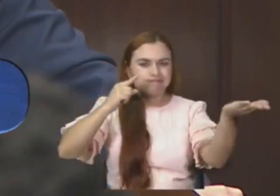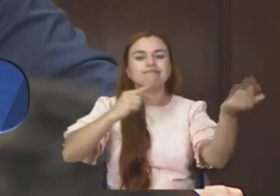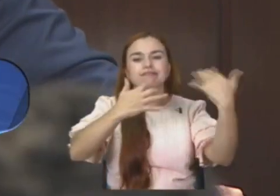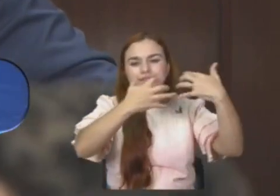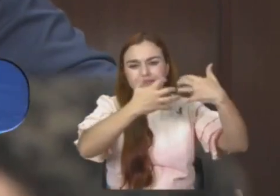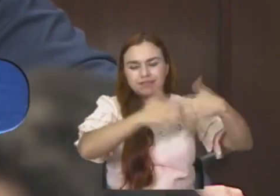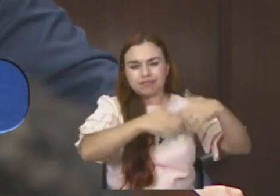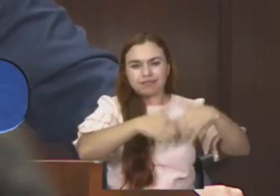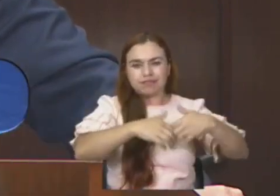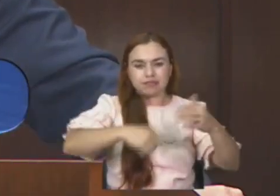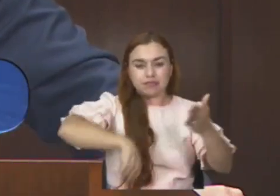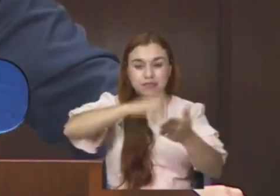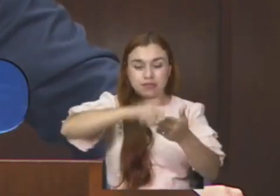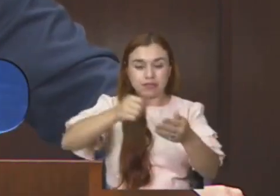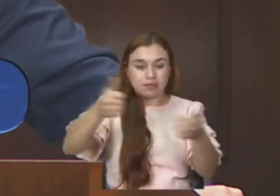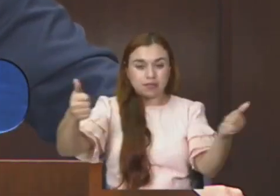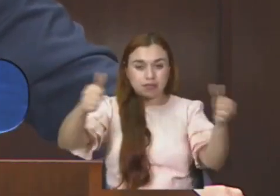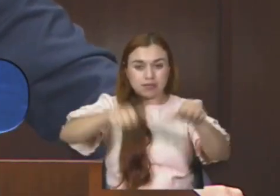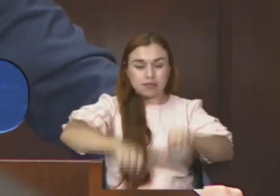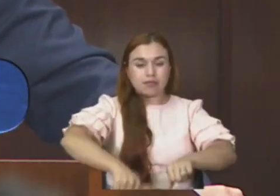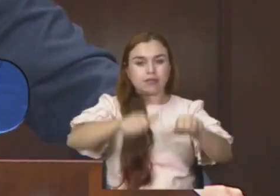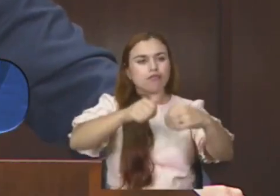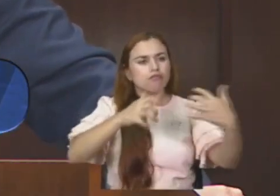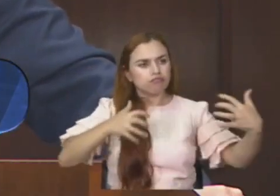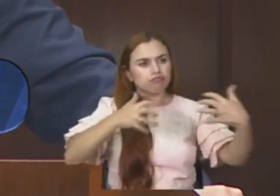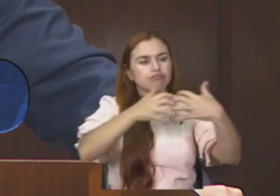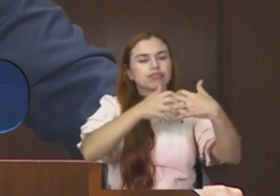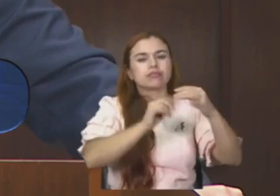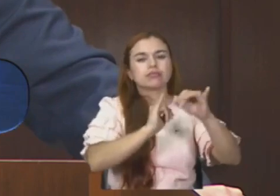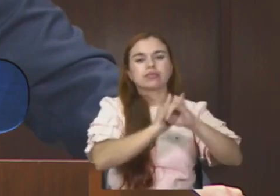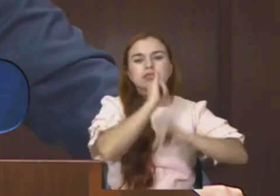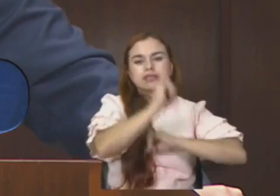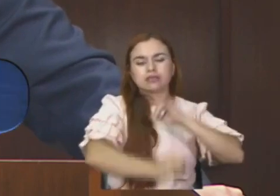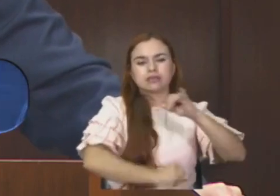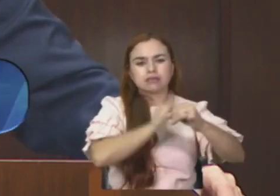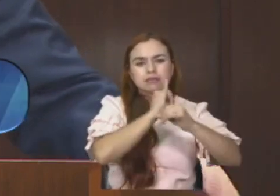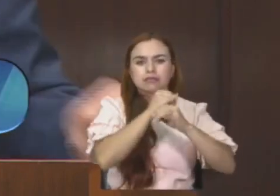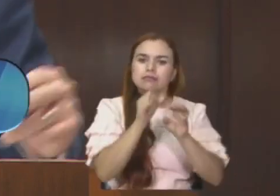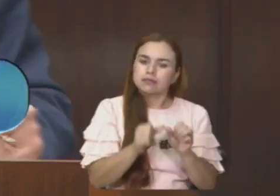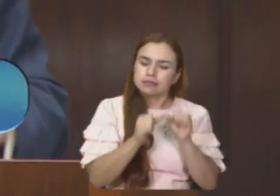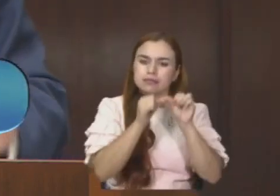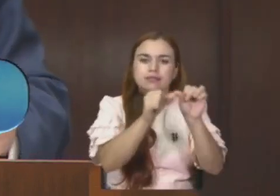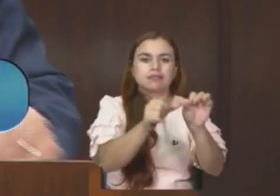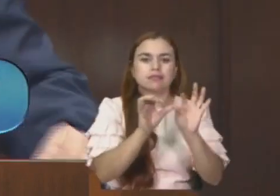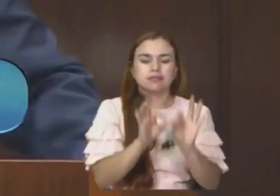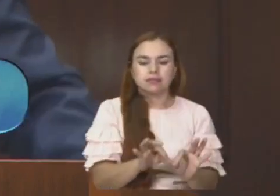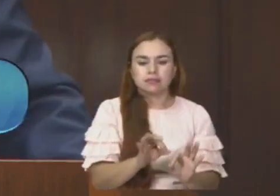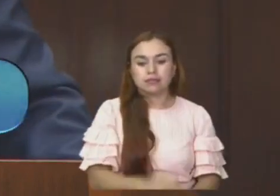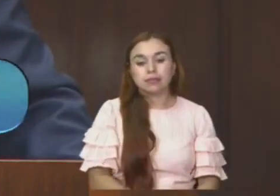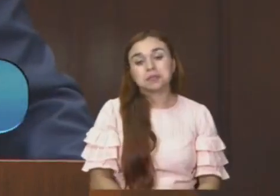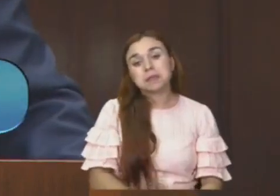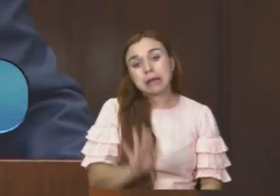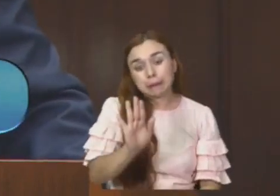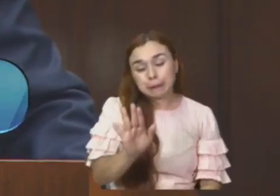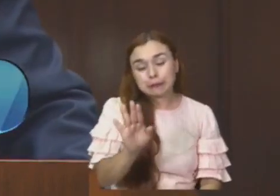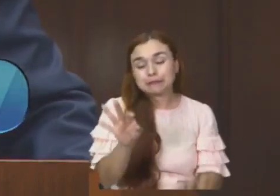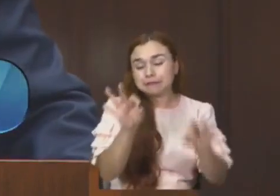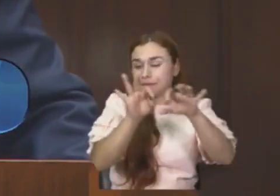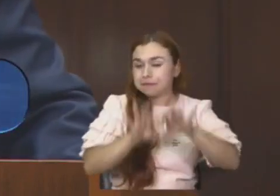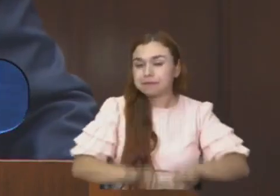consistente con los estándares internacionales sobre concesiones mineras, pero que además, y más importante,